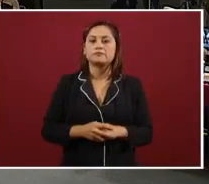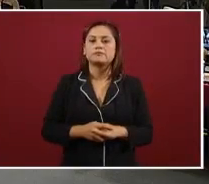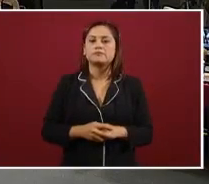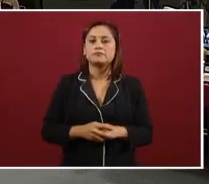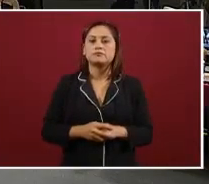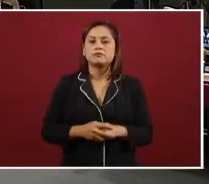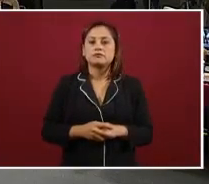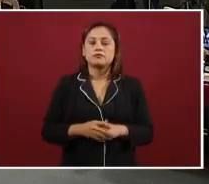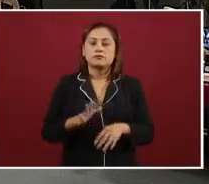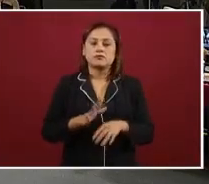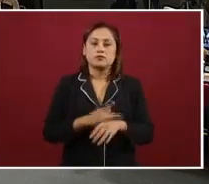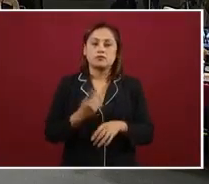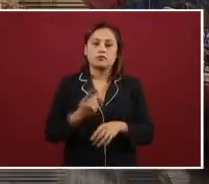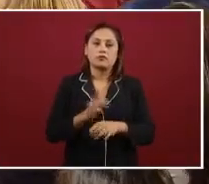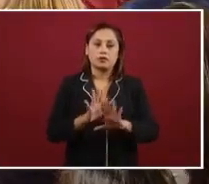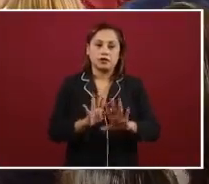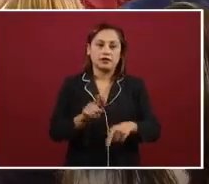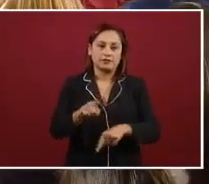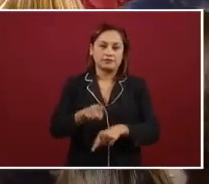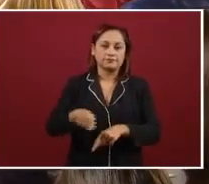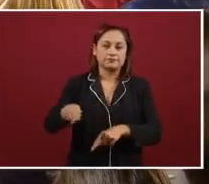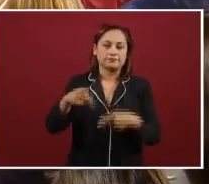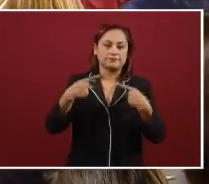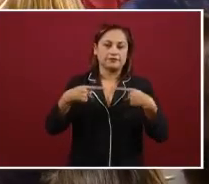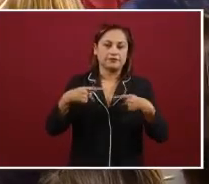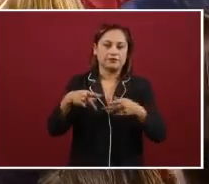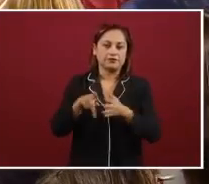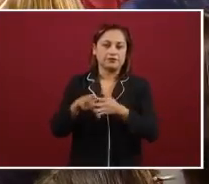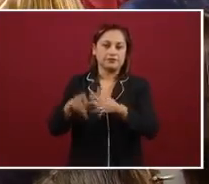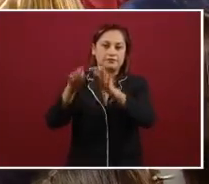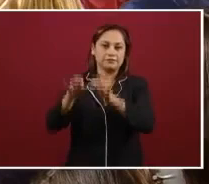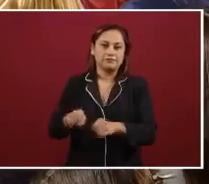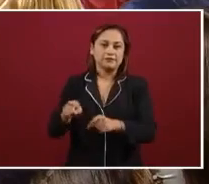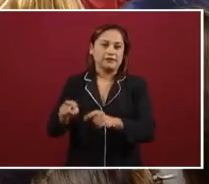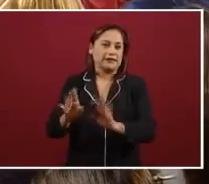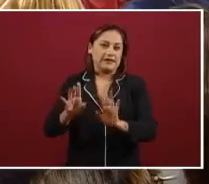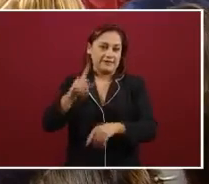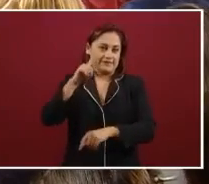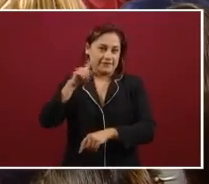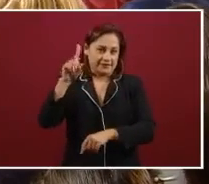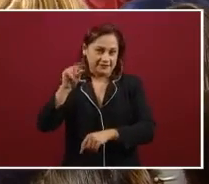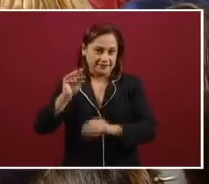no son tan fáciles. Siéntese usted, acompáñenme, porque ahora me toca a mí.